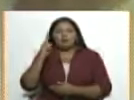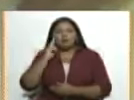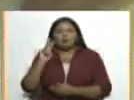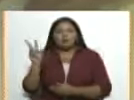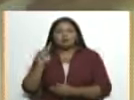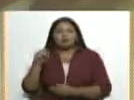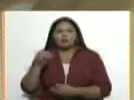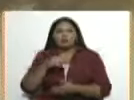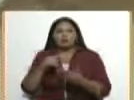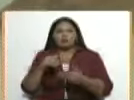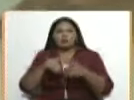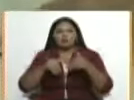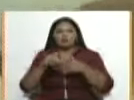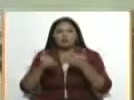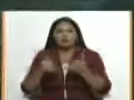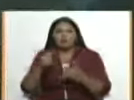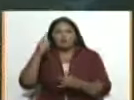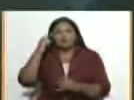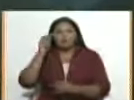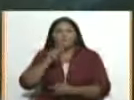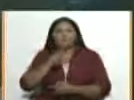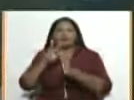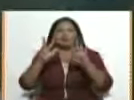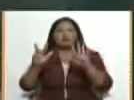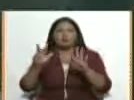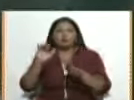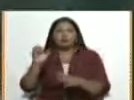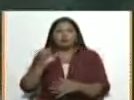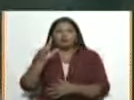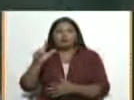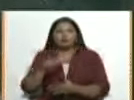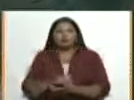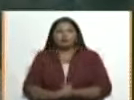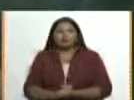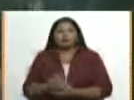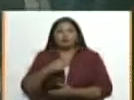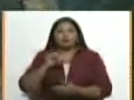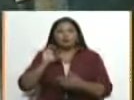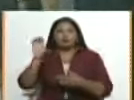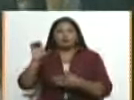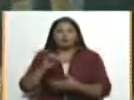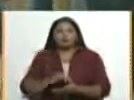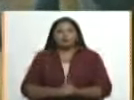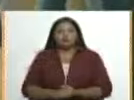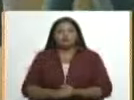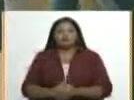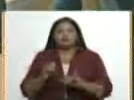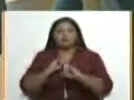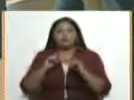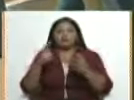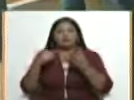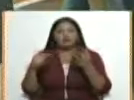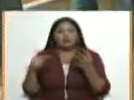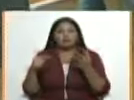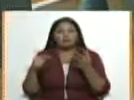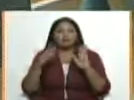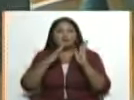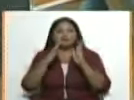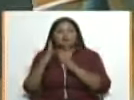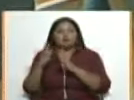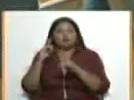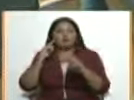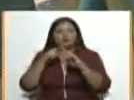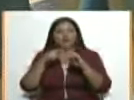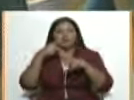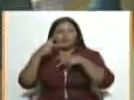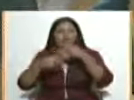elecciones presidenciales que están previstas para el día 28 de julio en nuestro país. Ya diversas organizaciones con fines políticos han